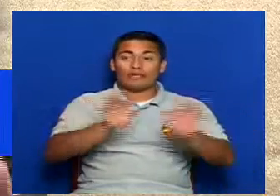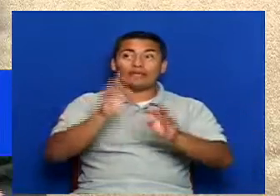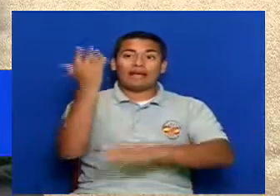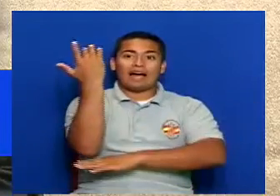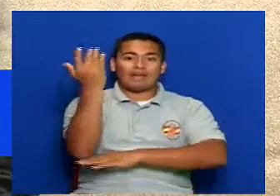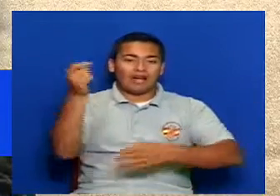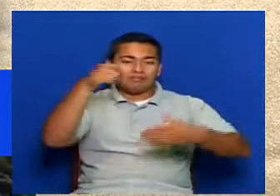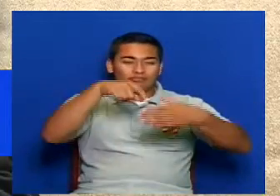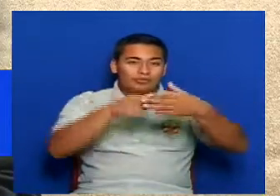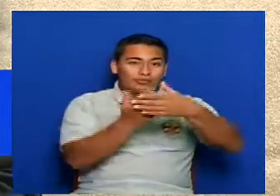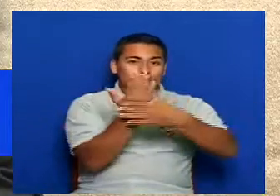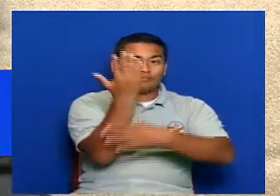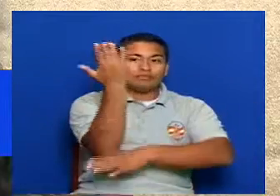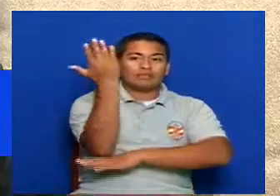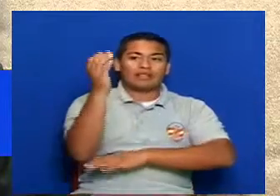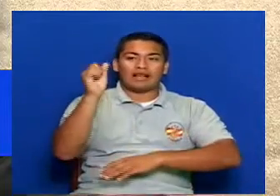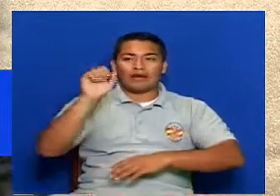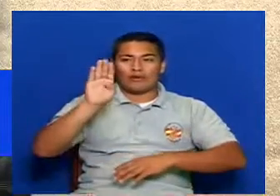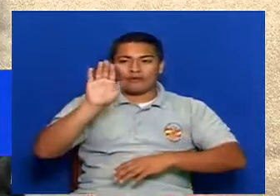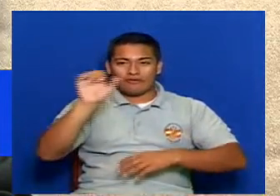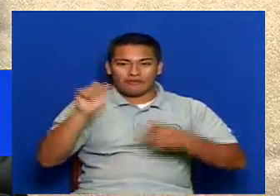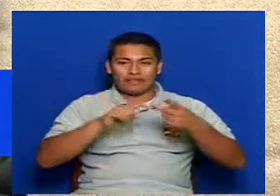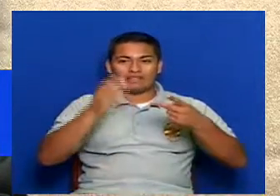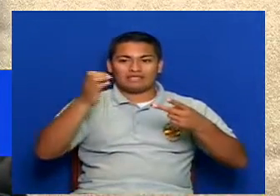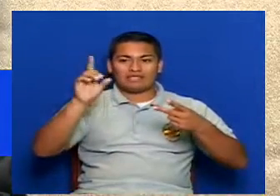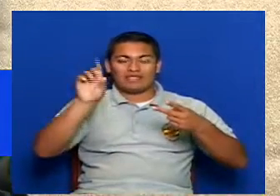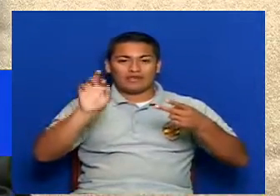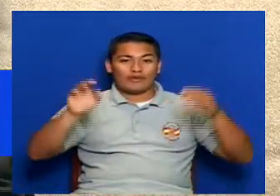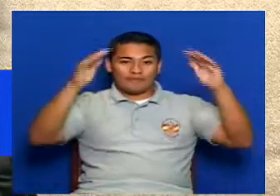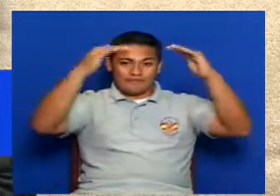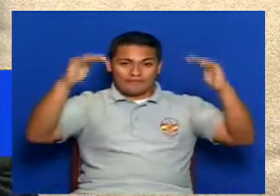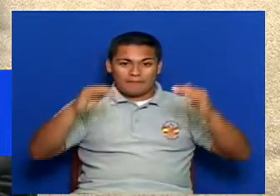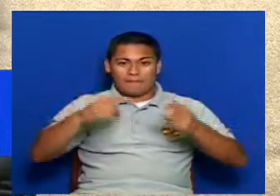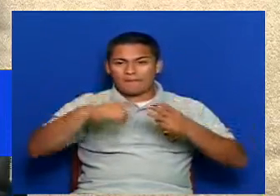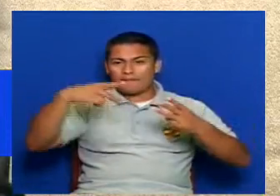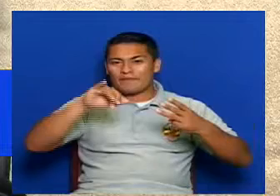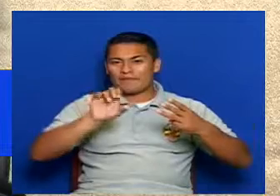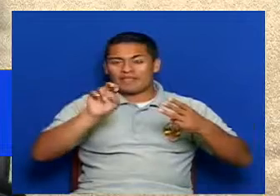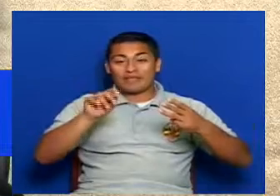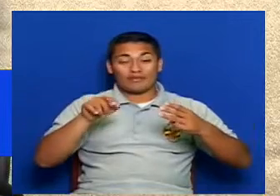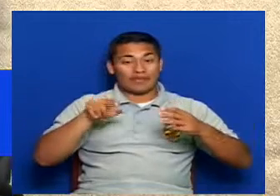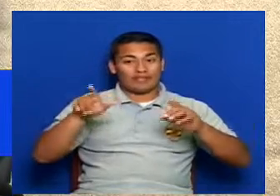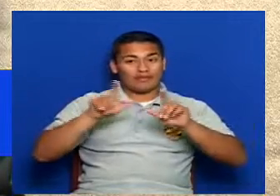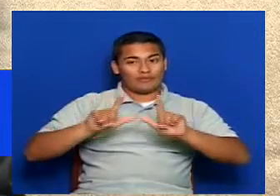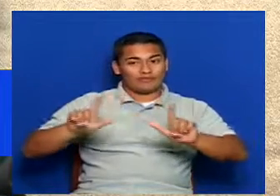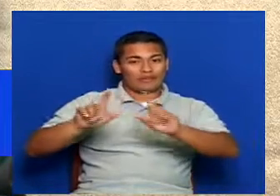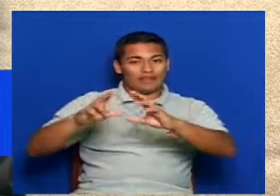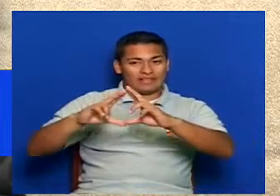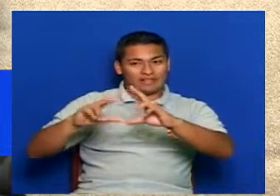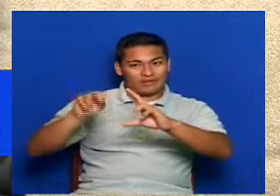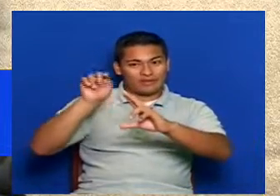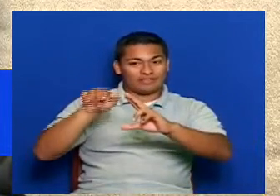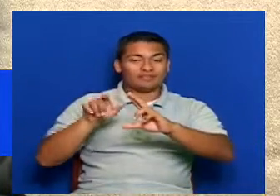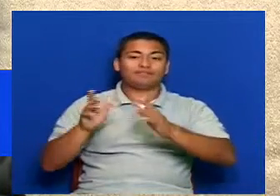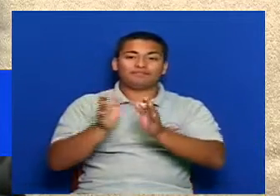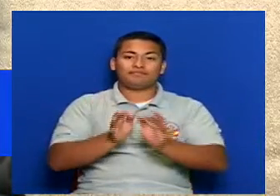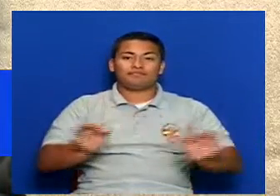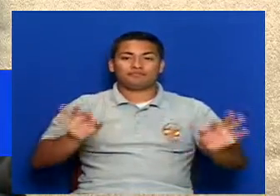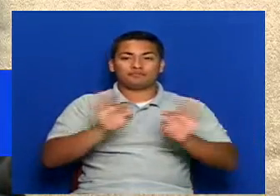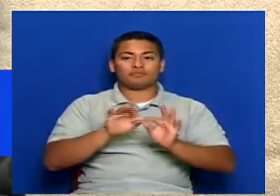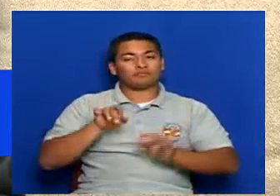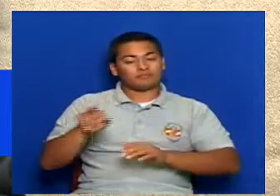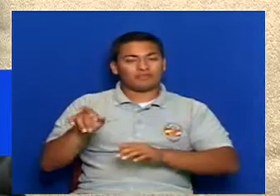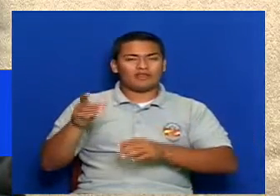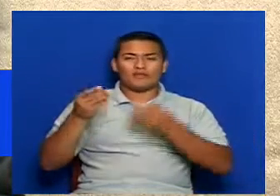país sea caoba cedro pino en los lugares del norte y otras especies y es en el centro genético donde está acumulada